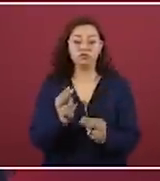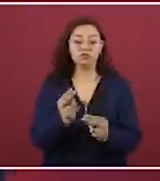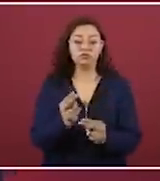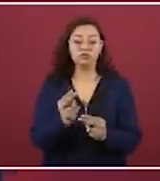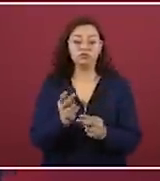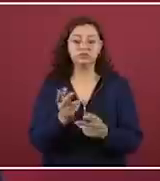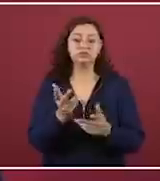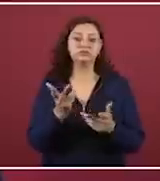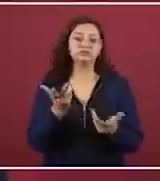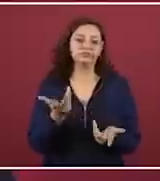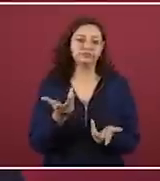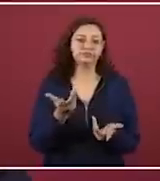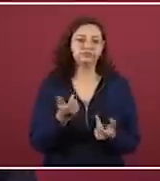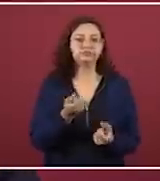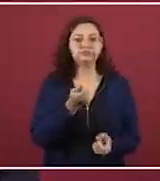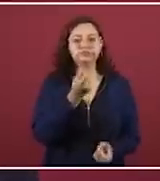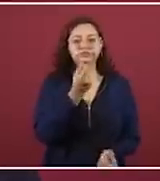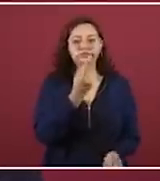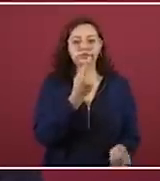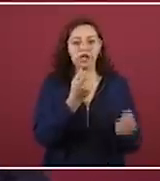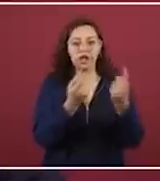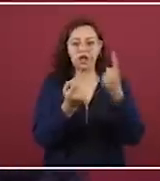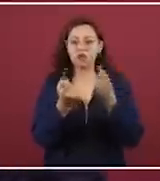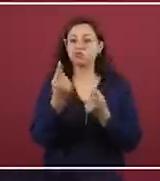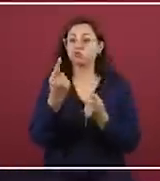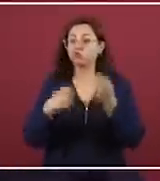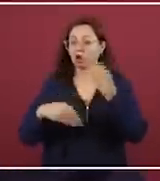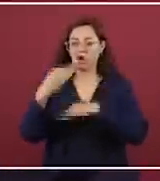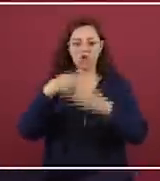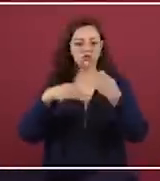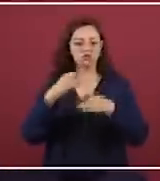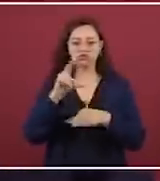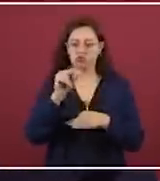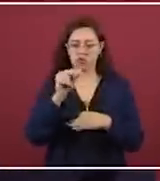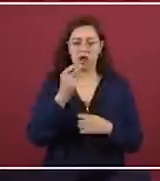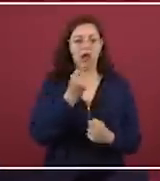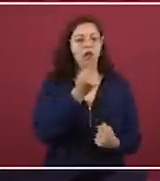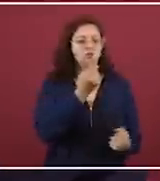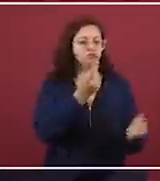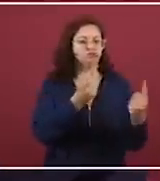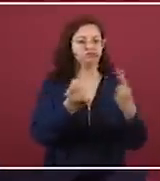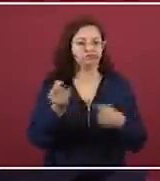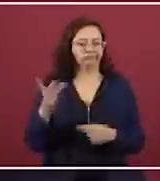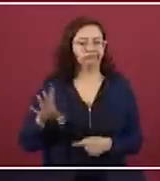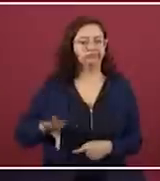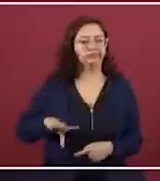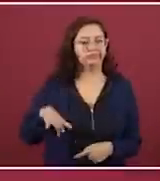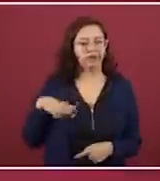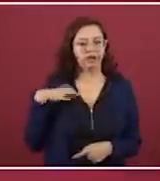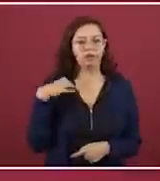en algunos casos, no en todos, se abusa.